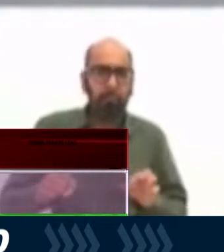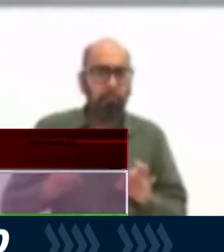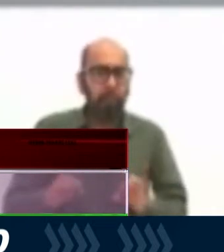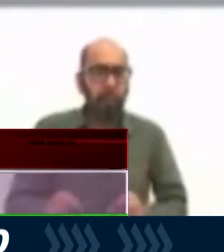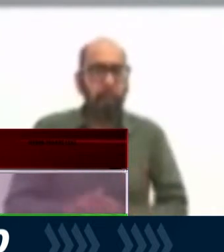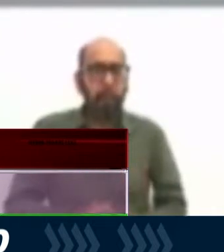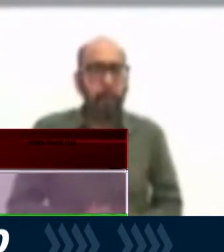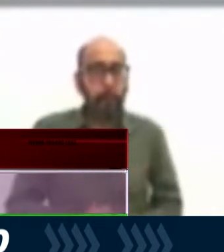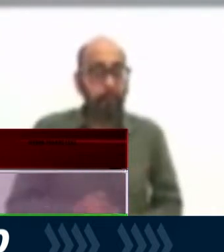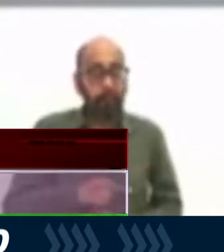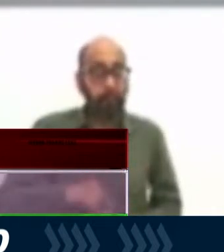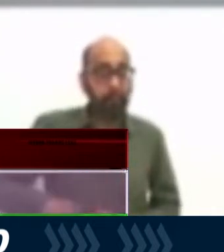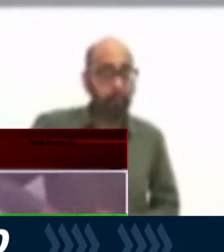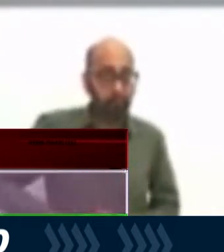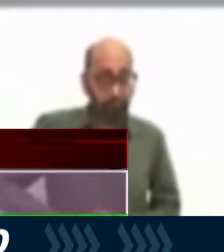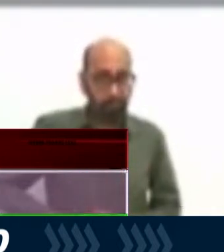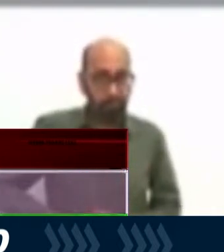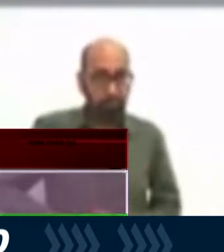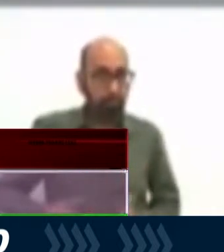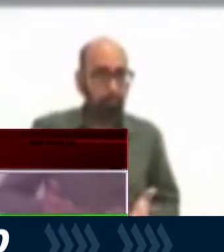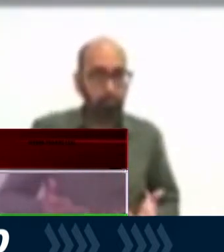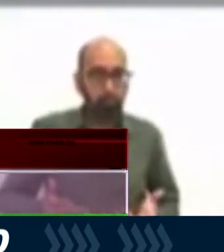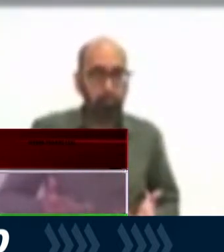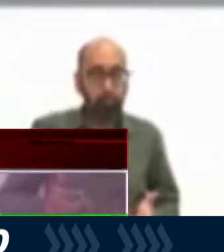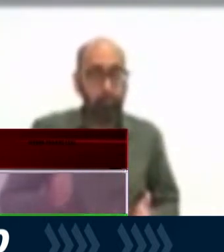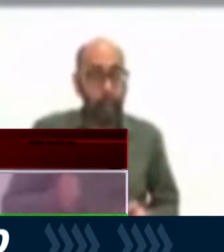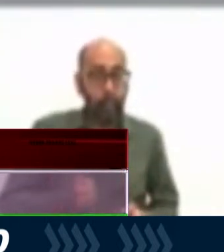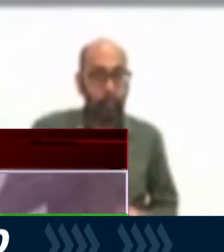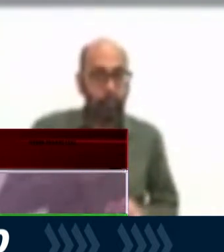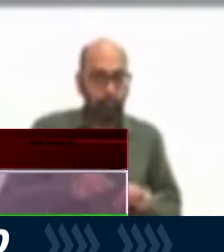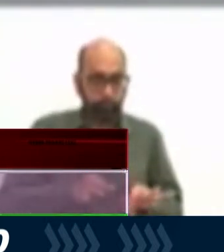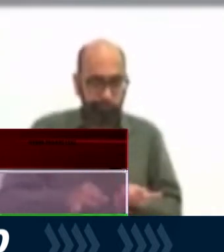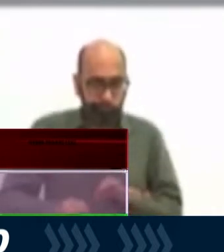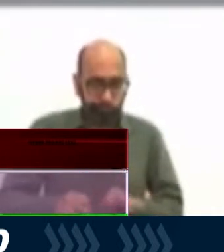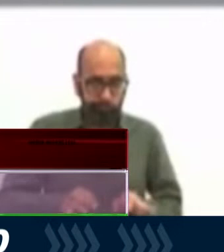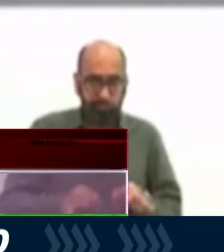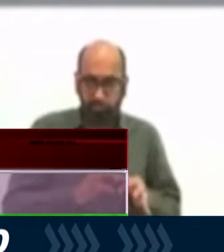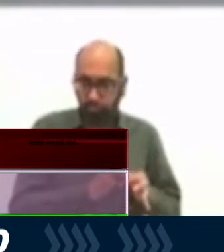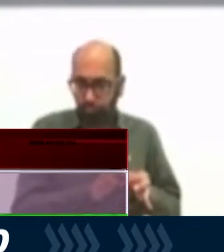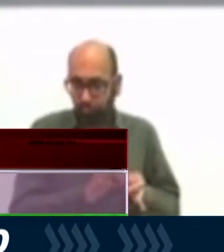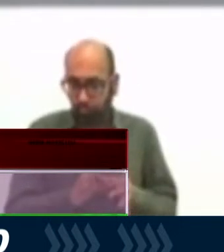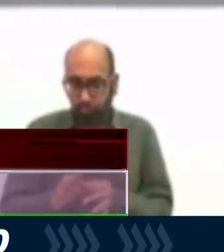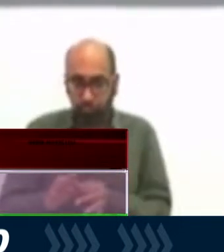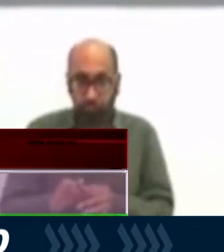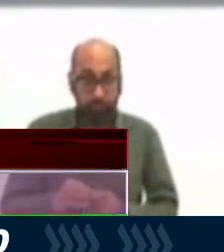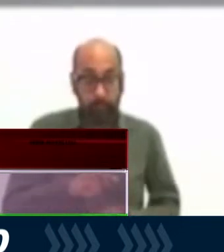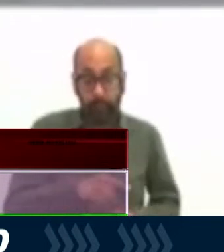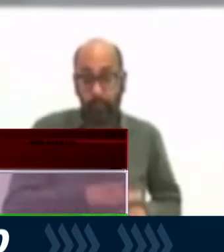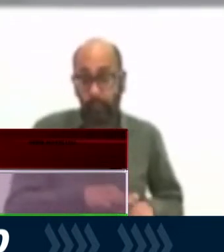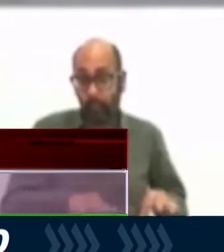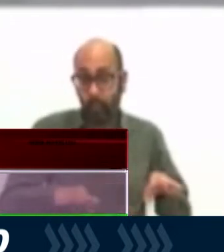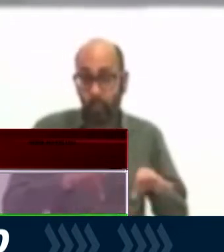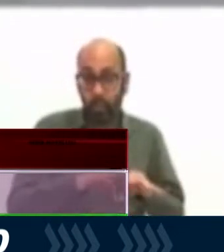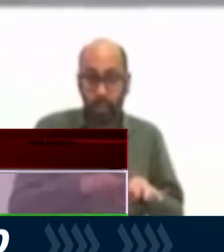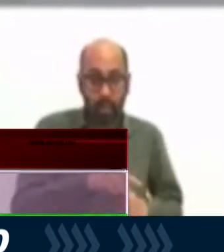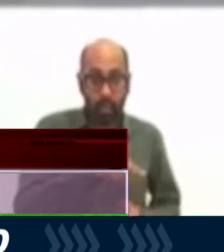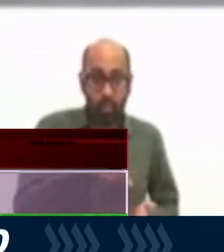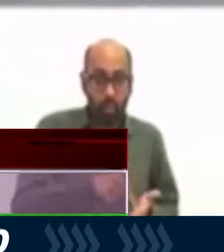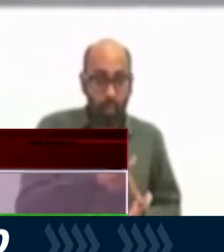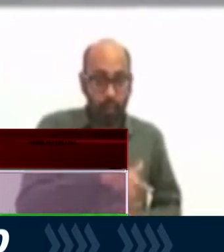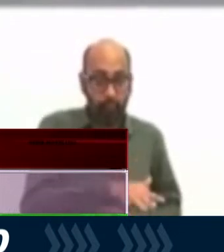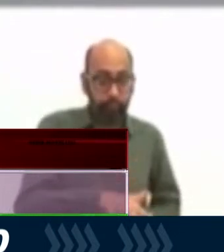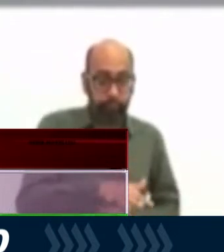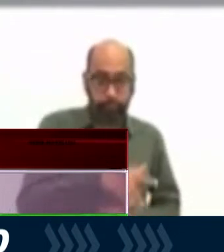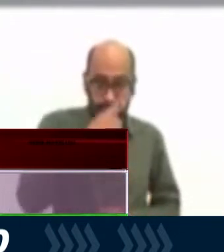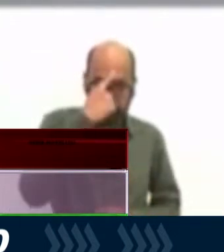interés aprovechar la colaboración para ser una de las principales plataformas marítimas de